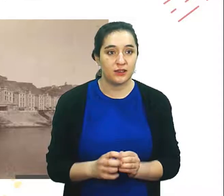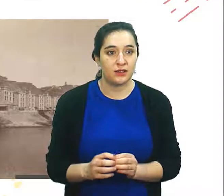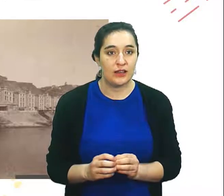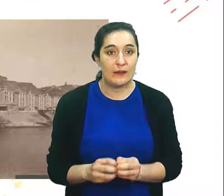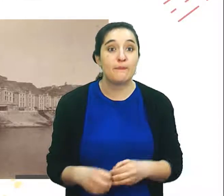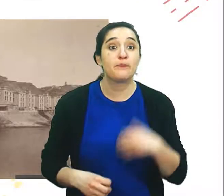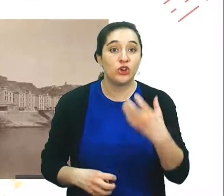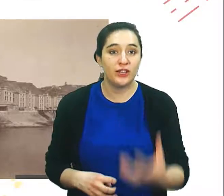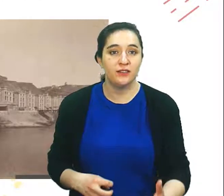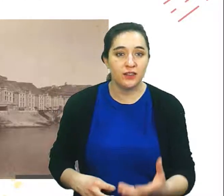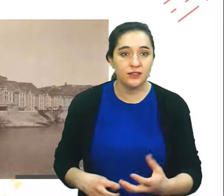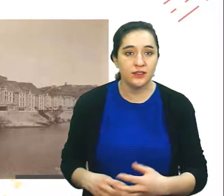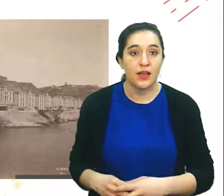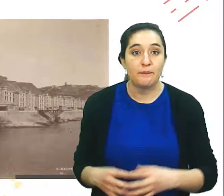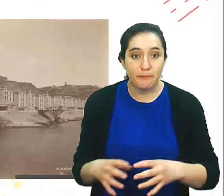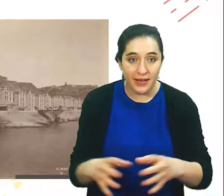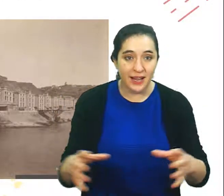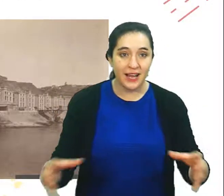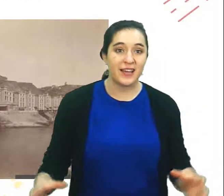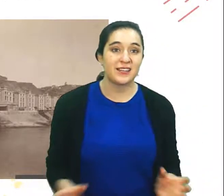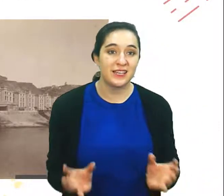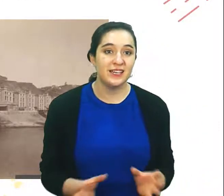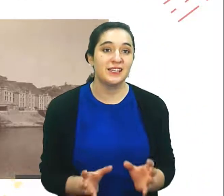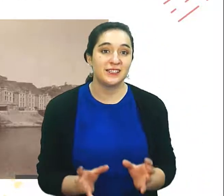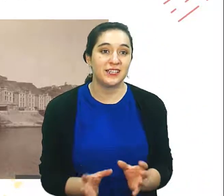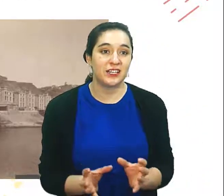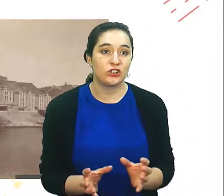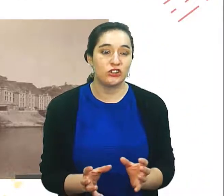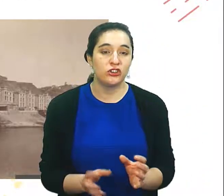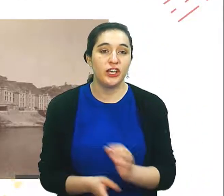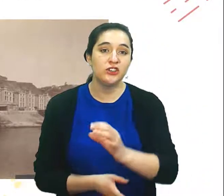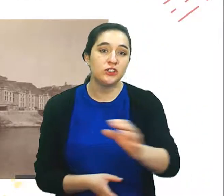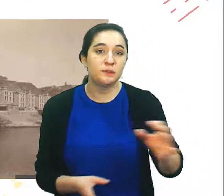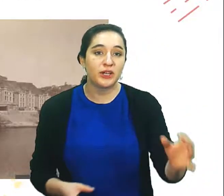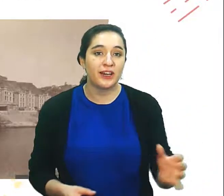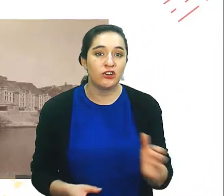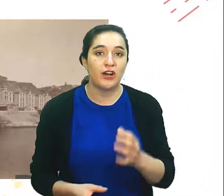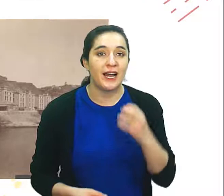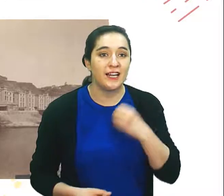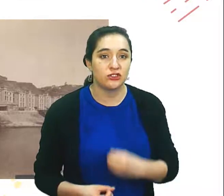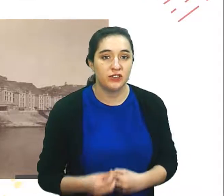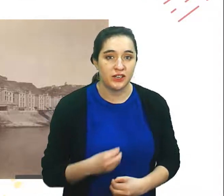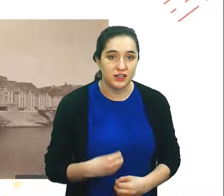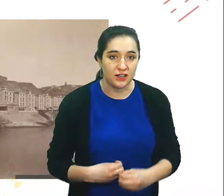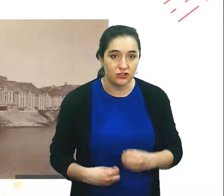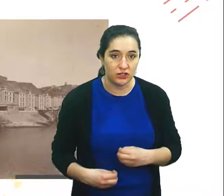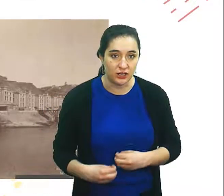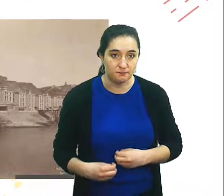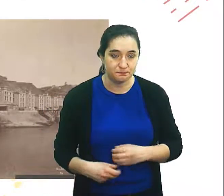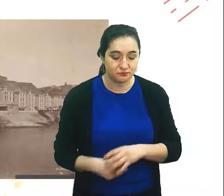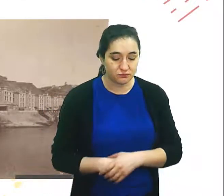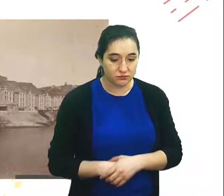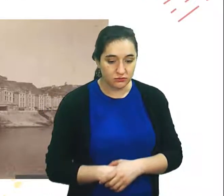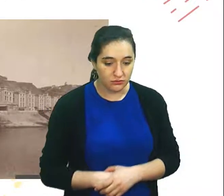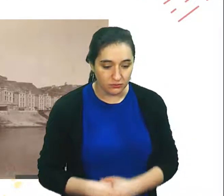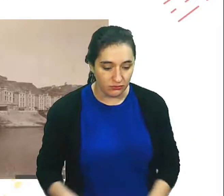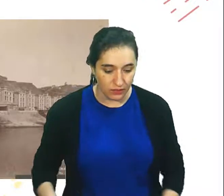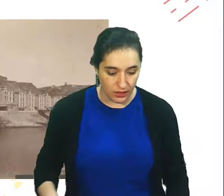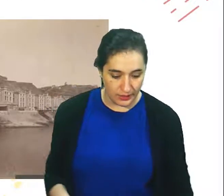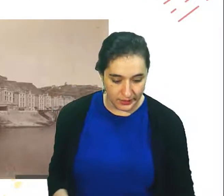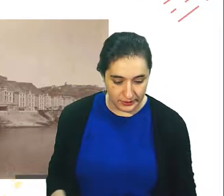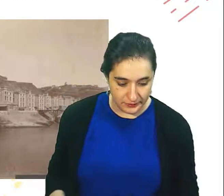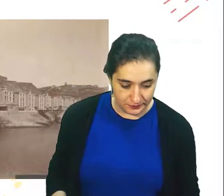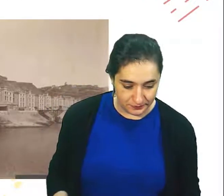políticas violentas para adquirir este territorio e incorporarlo a la soberanía nacional.